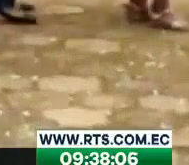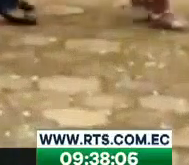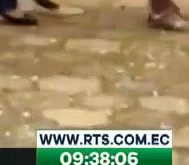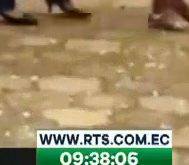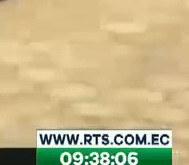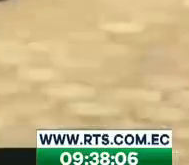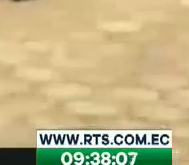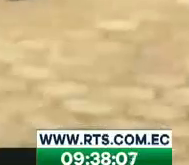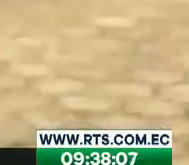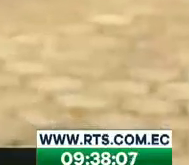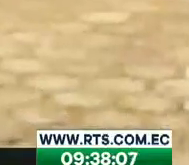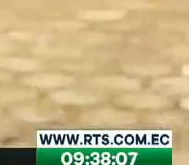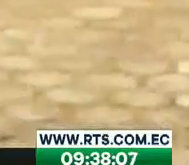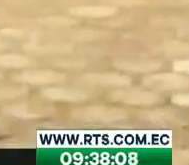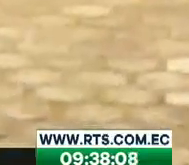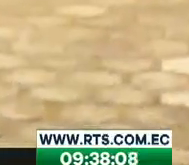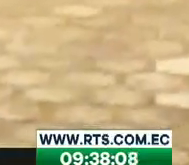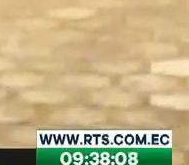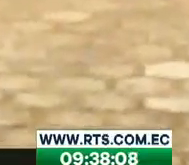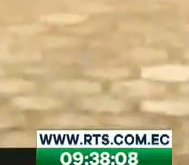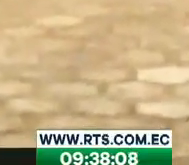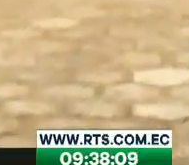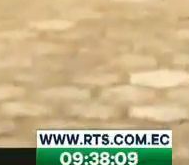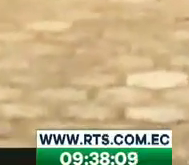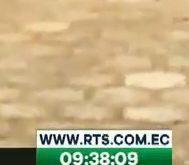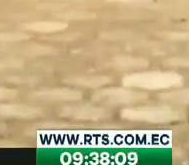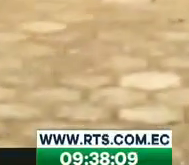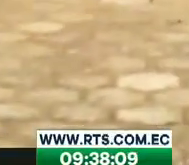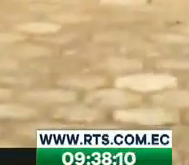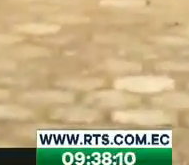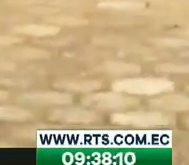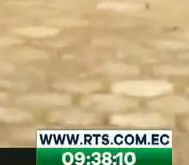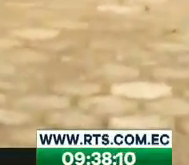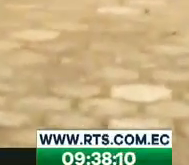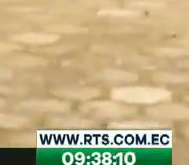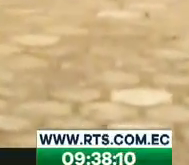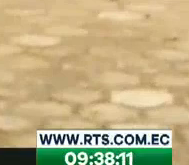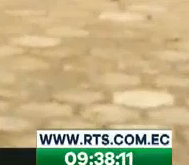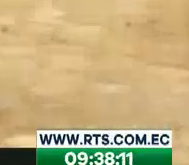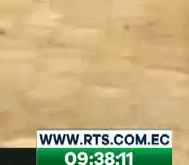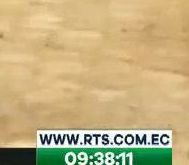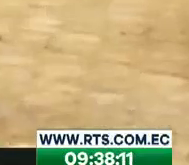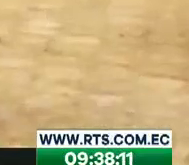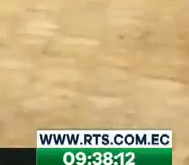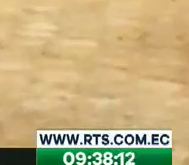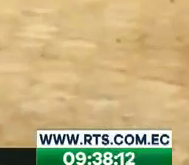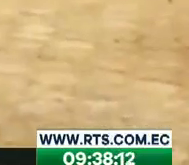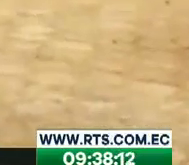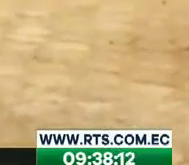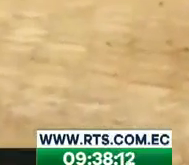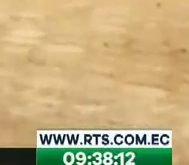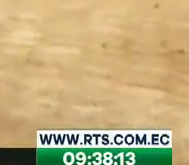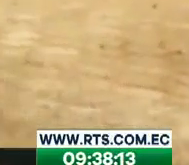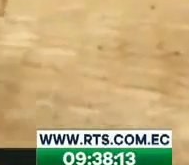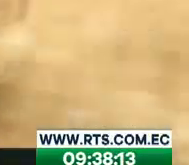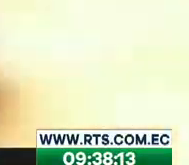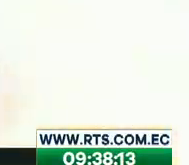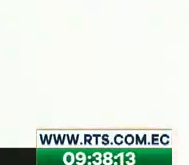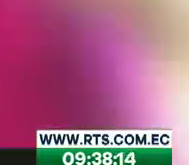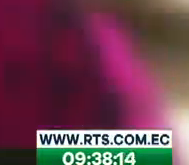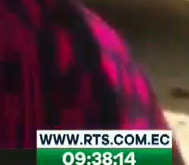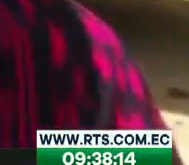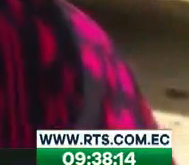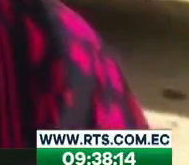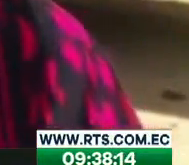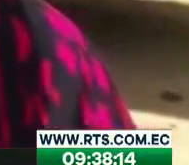su gente muy cálida y acogedora. El pregón de fiestas que hoy hemos iniciado realmente es una